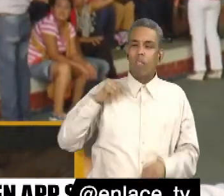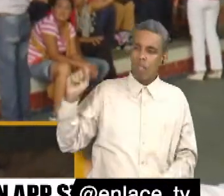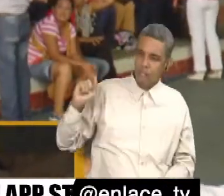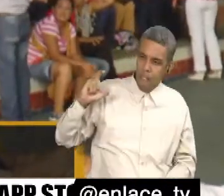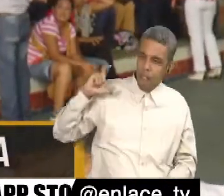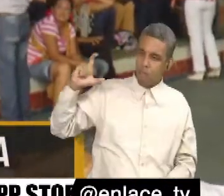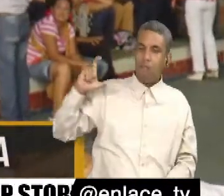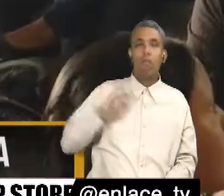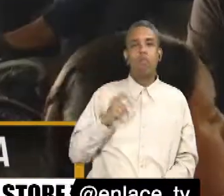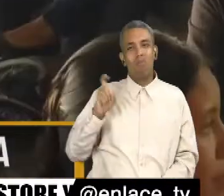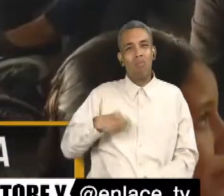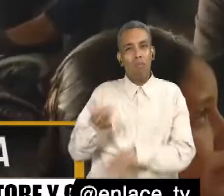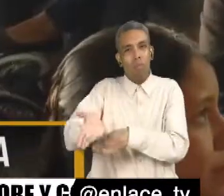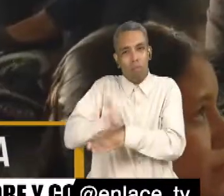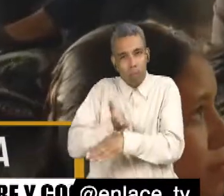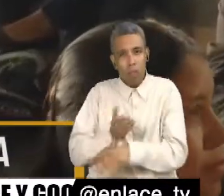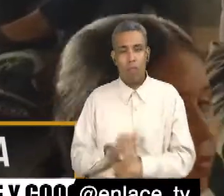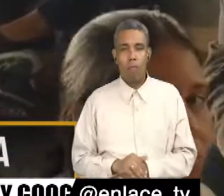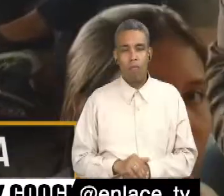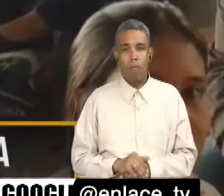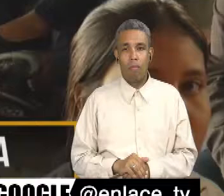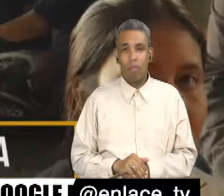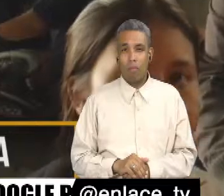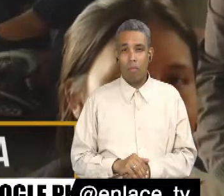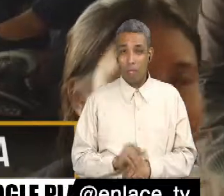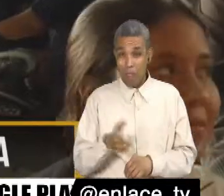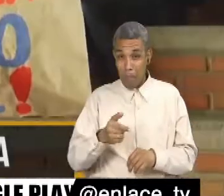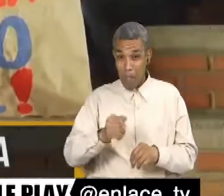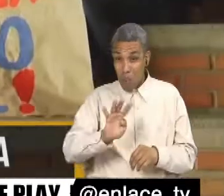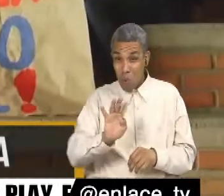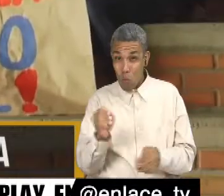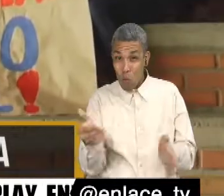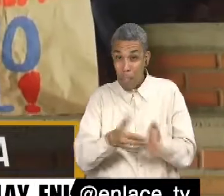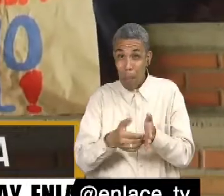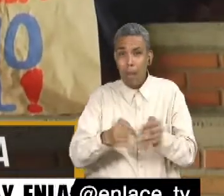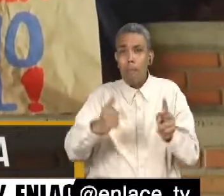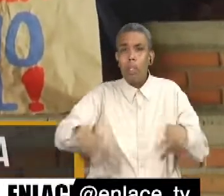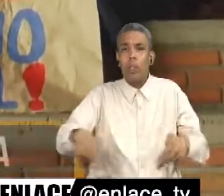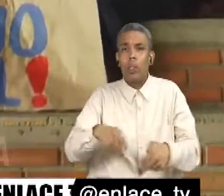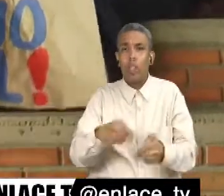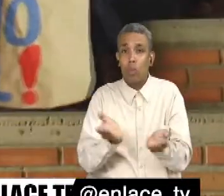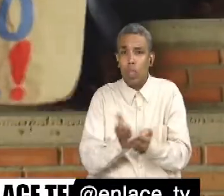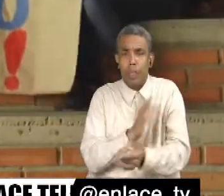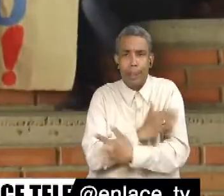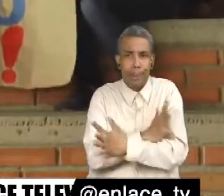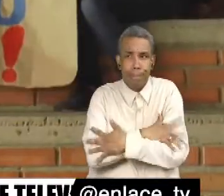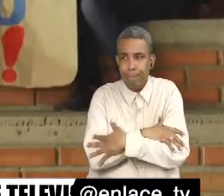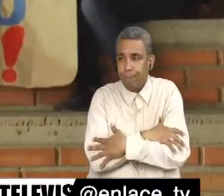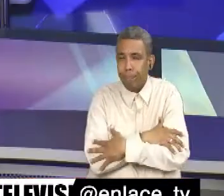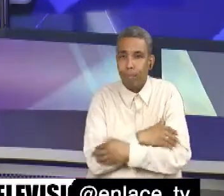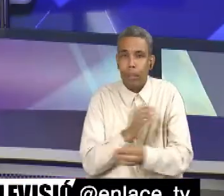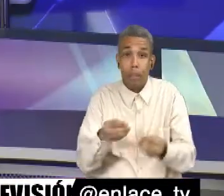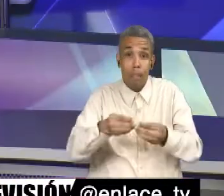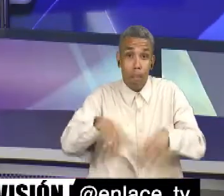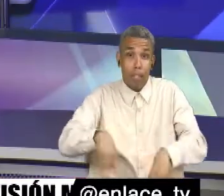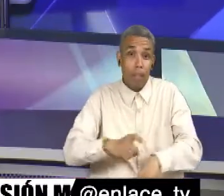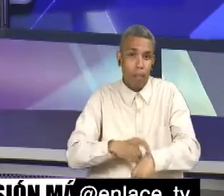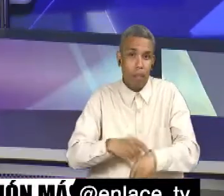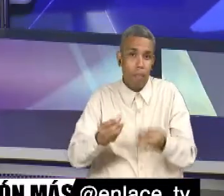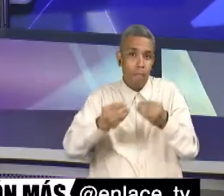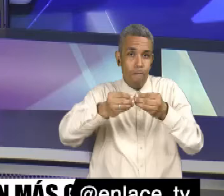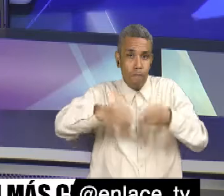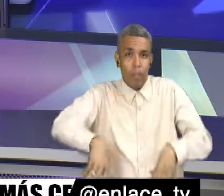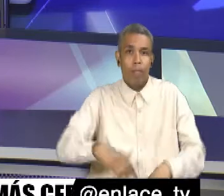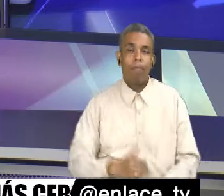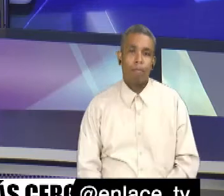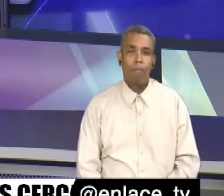trabajadores estatales a nivel nacional. Unos 40,000 estudiantes de Barranca Bermeja se encuentran sin clases ante este paro. El